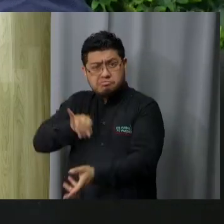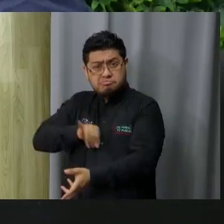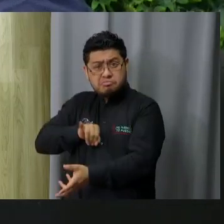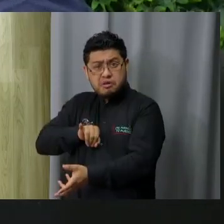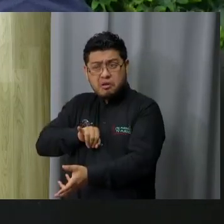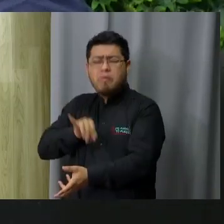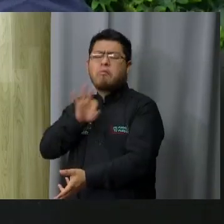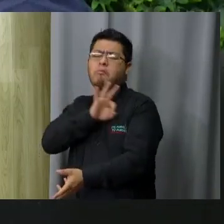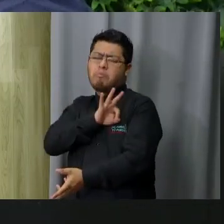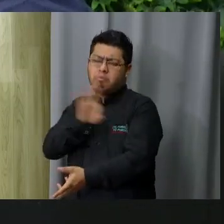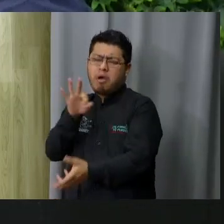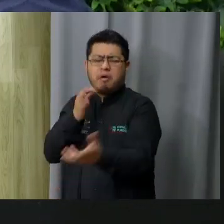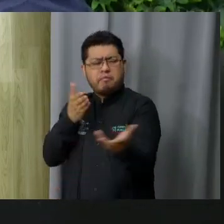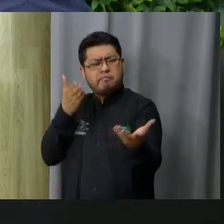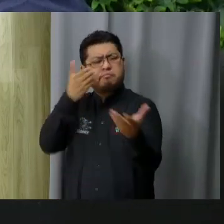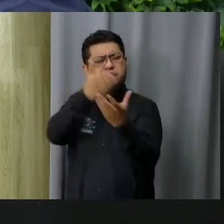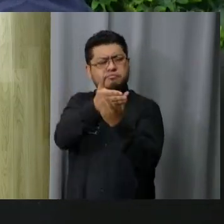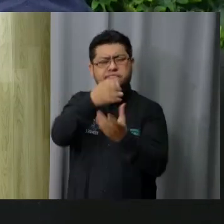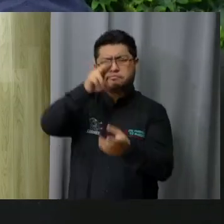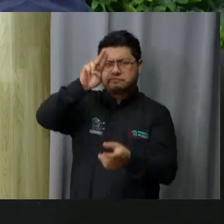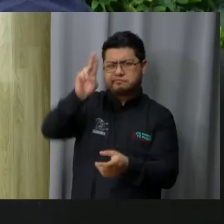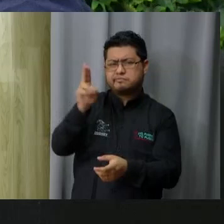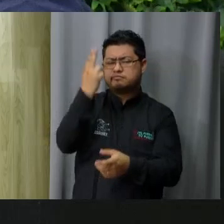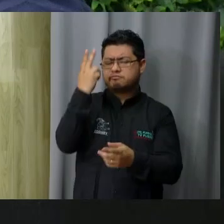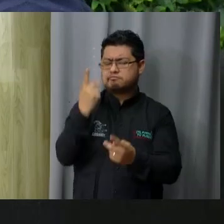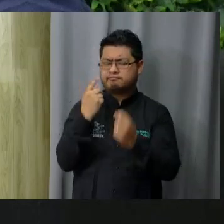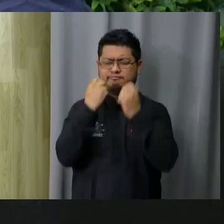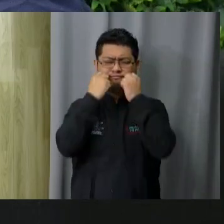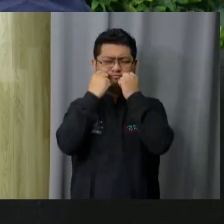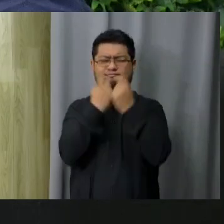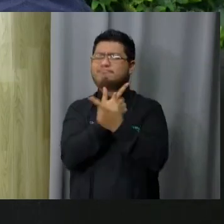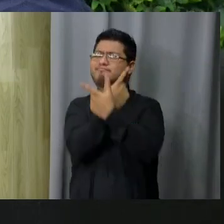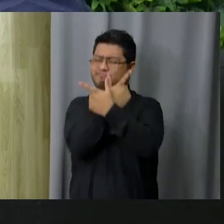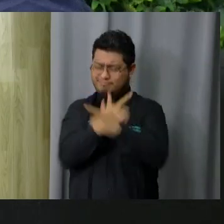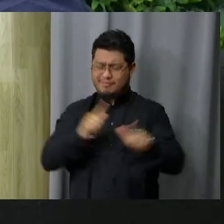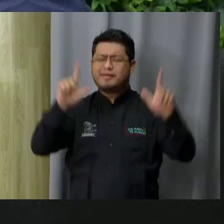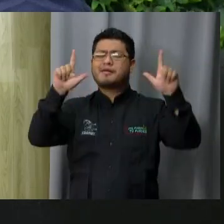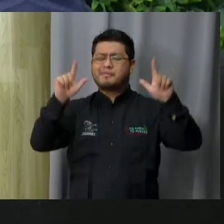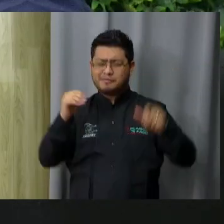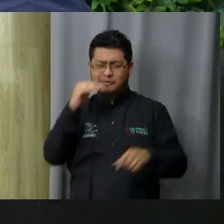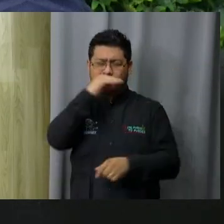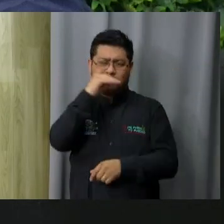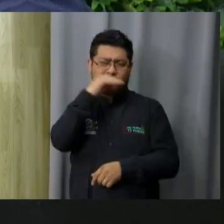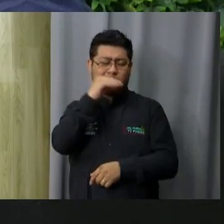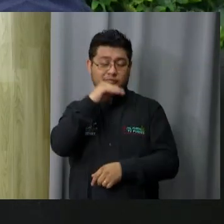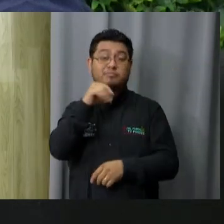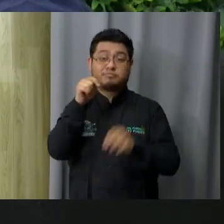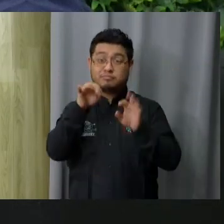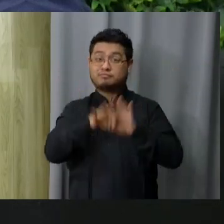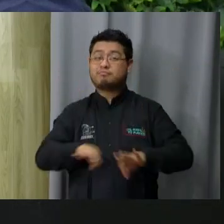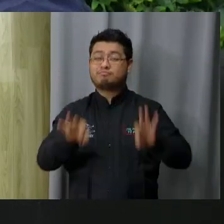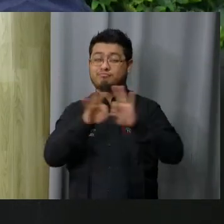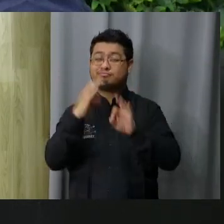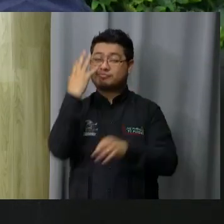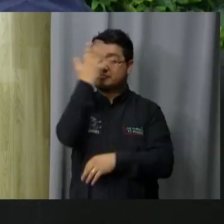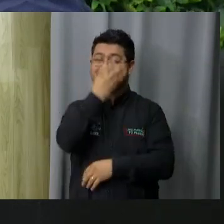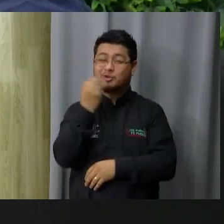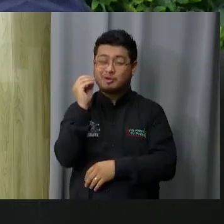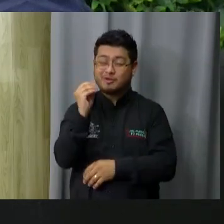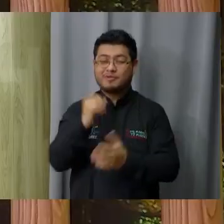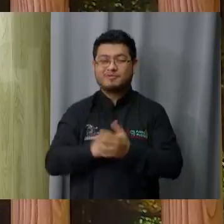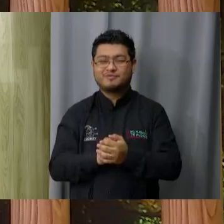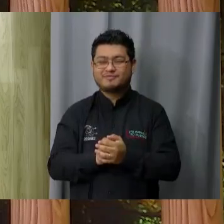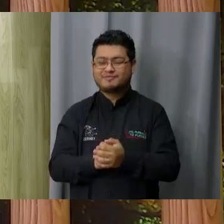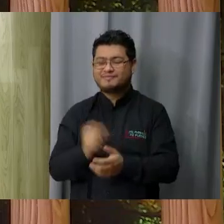quisiera participar, quisiera. Yo creo que sería una muy buena oportunidad. Es un evento muy, muy bonito, muy significativo. Director, le